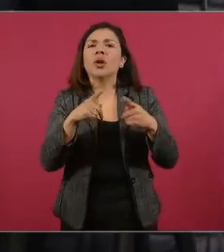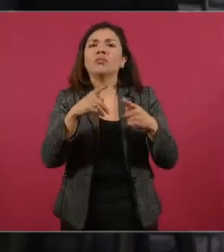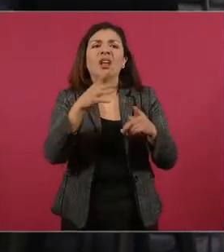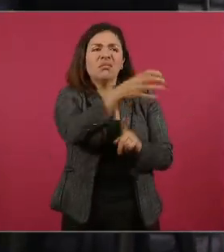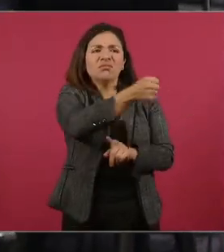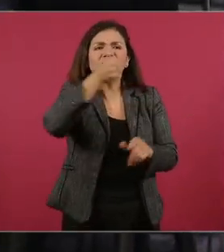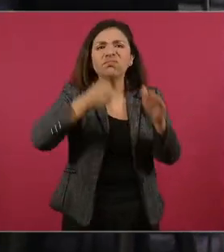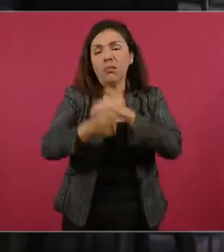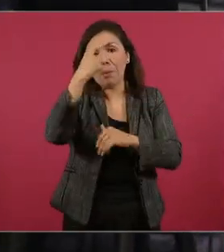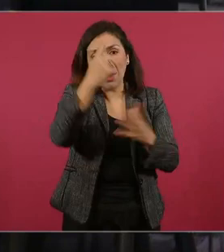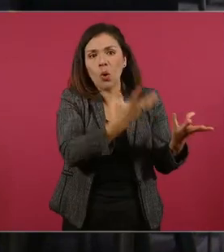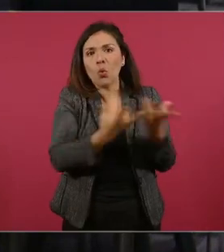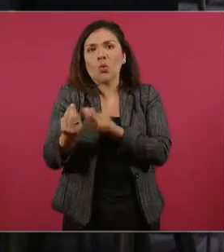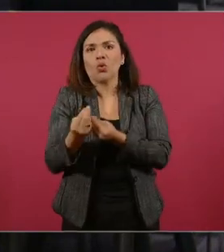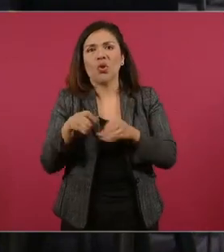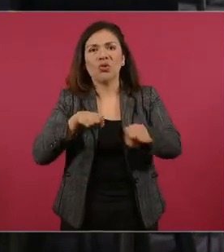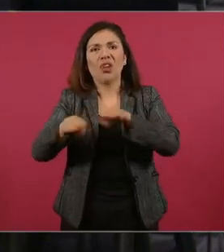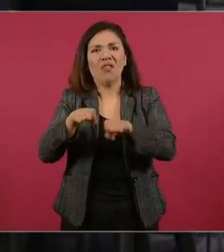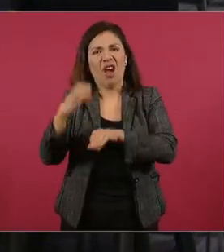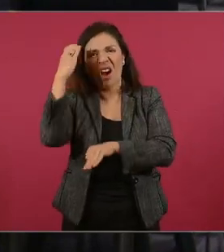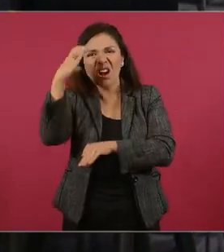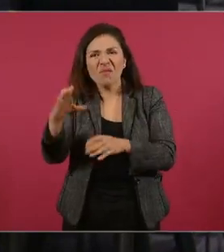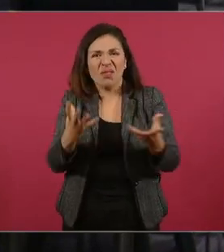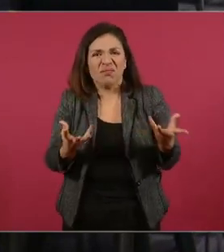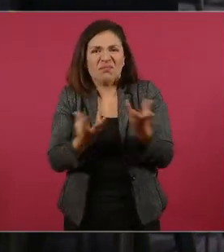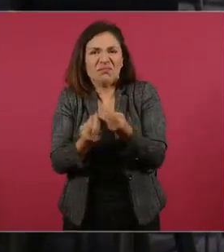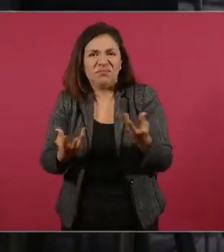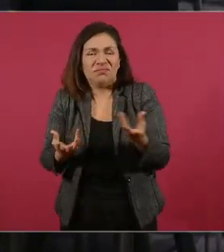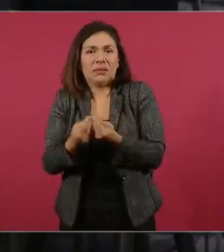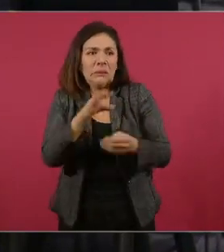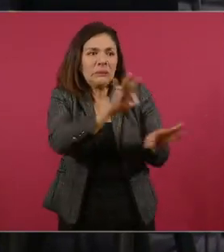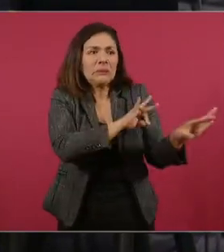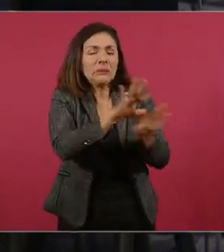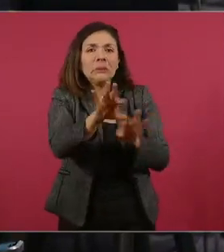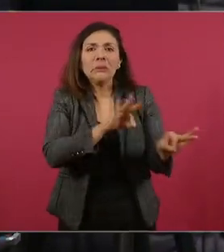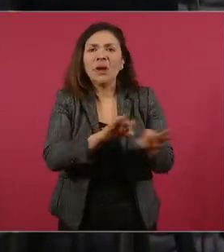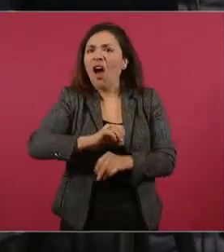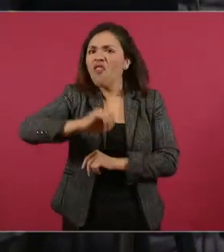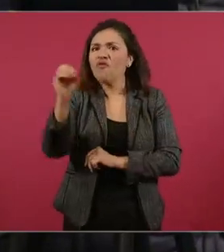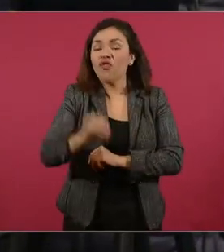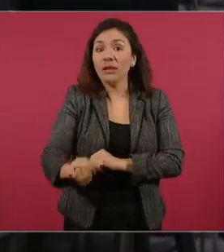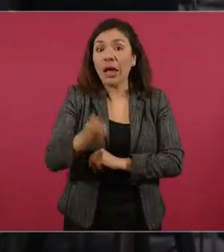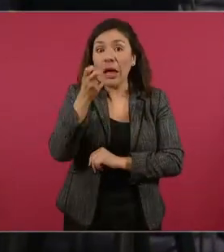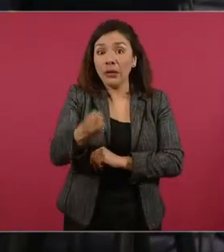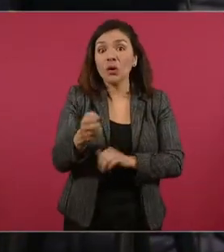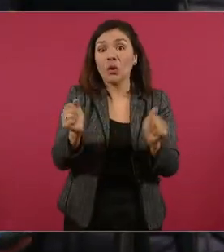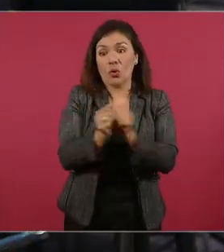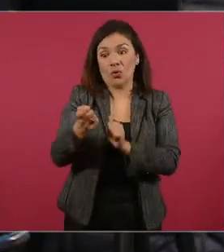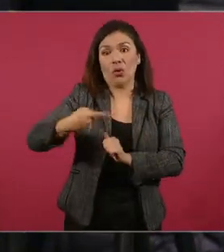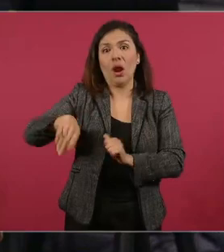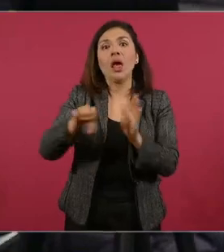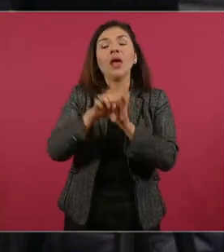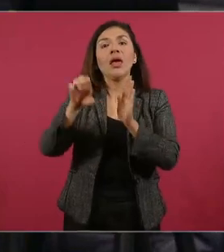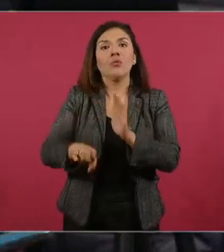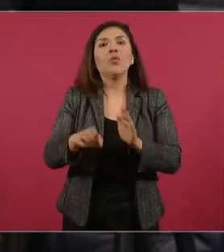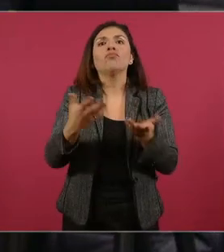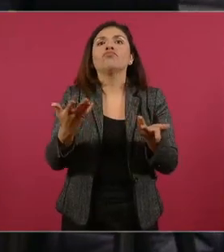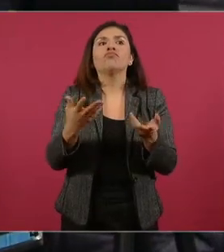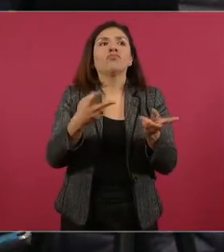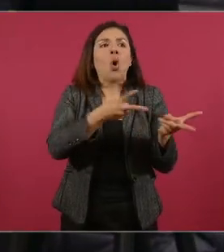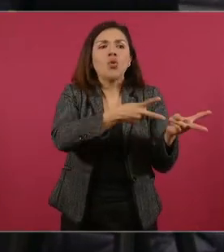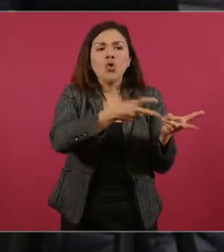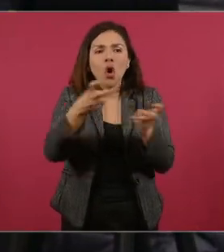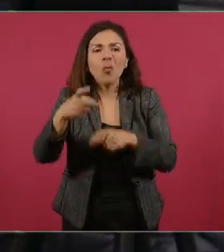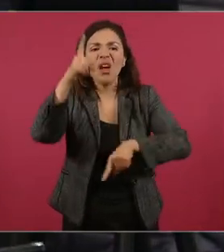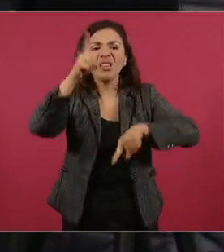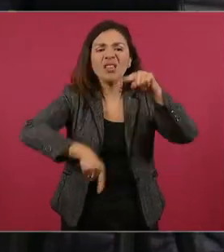base social que tienen en parte de la población, que han incluso confrontado a Fuerzas Armadas en el caso de decomisos, en el caso de